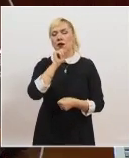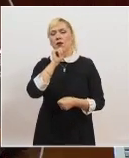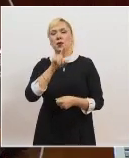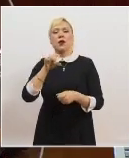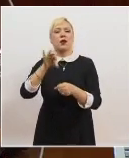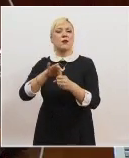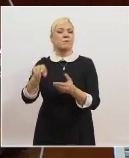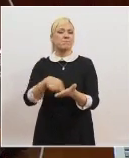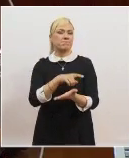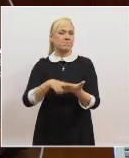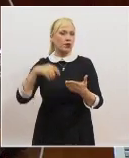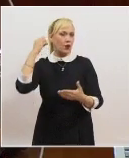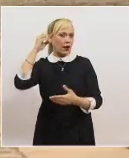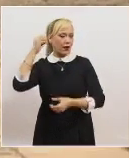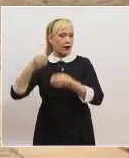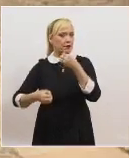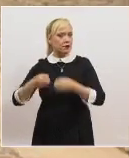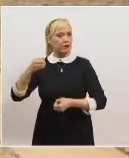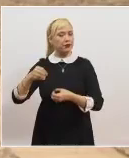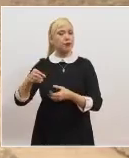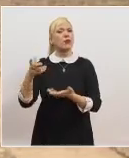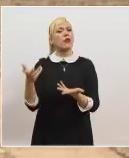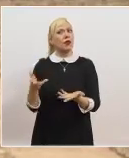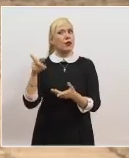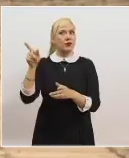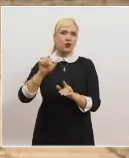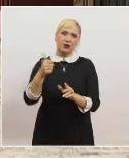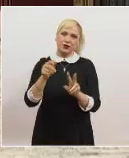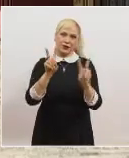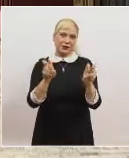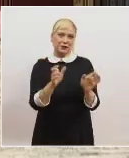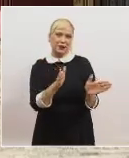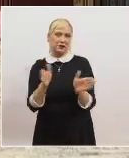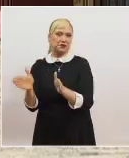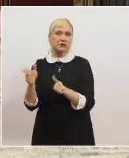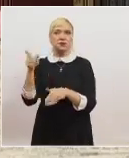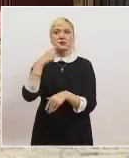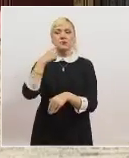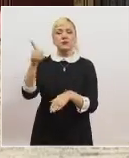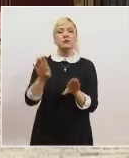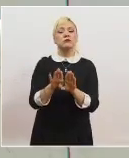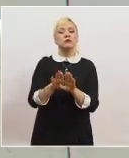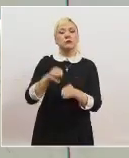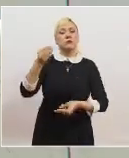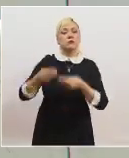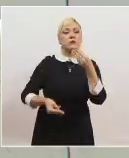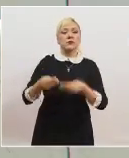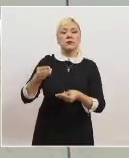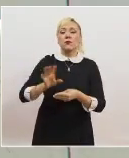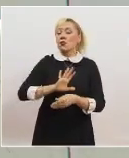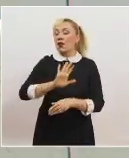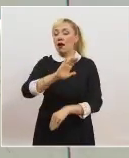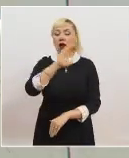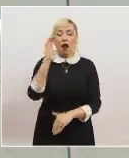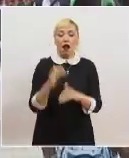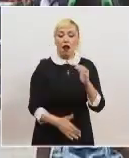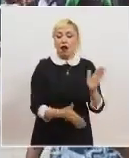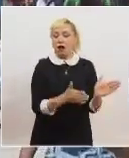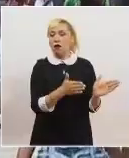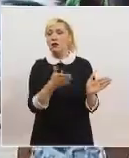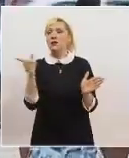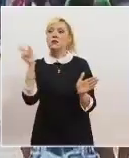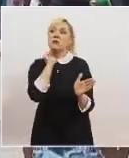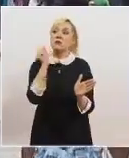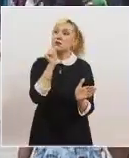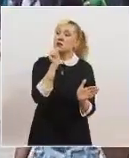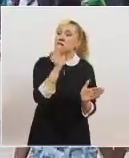Electoral de Oaxaca estableciera una prórroga en el ejercicio del cargo de magistraturas de ese tribunal en caso de que concluyera el periodo y el Senado